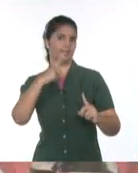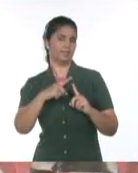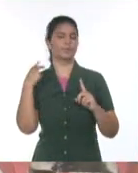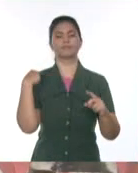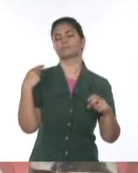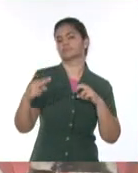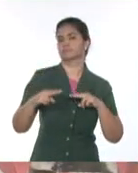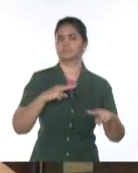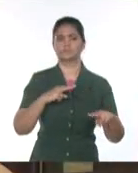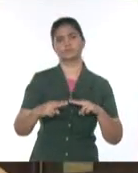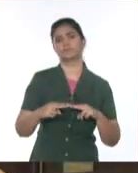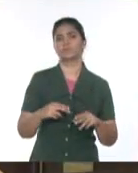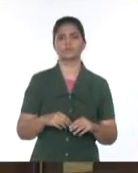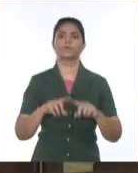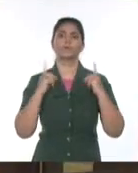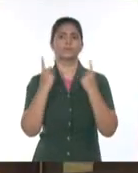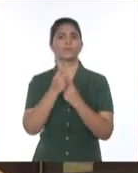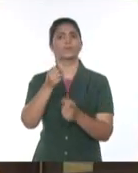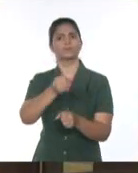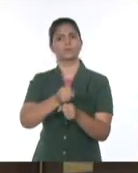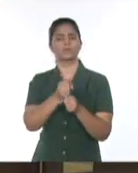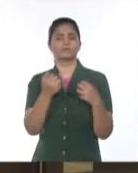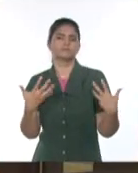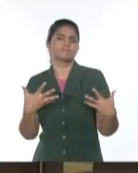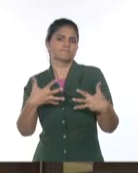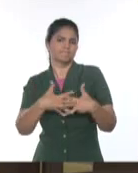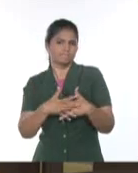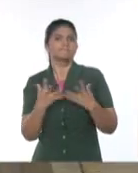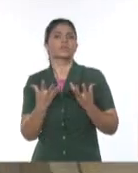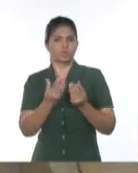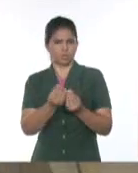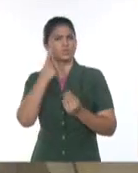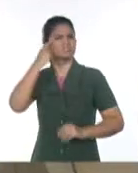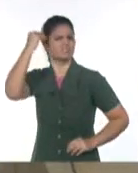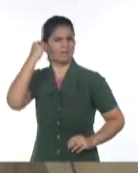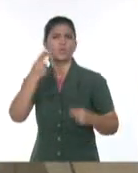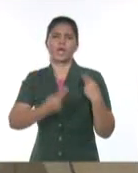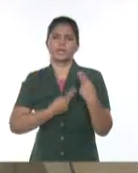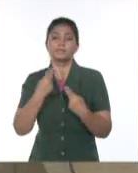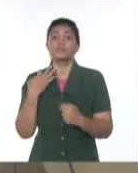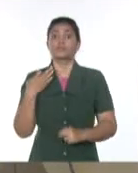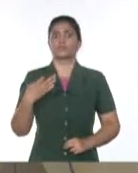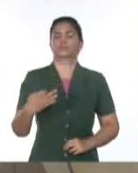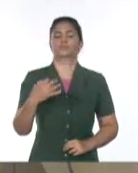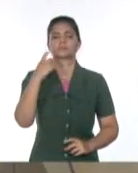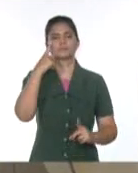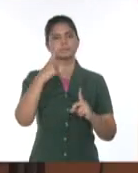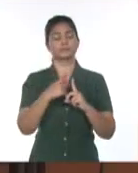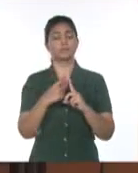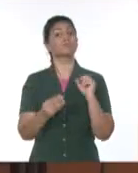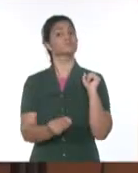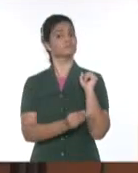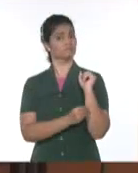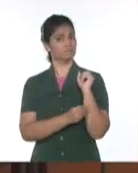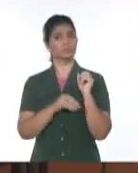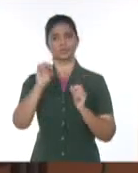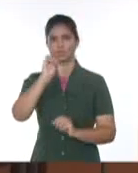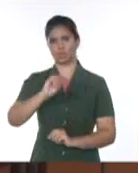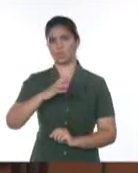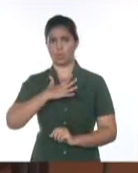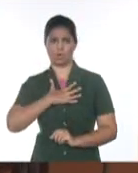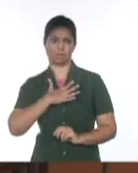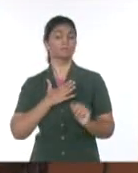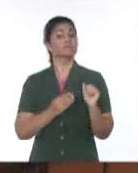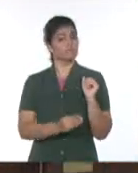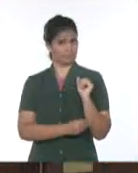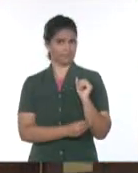una visión muy correcta y exacta de lo que tenemos que hacer en función de fortalecer nuestra organización para ganar más en representatividad, que es